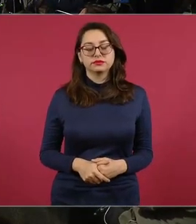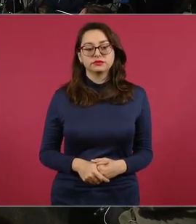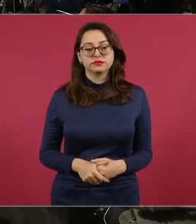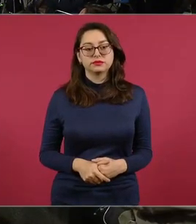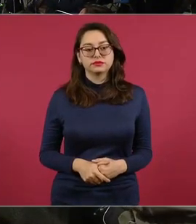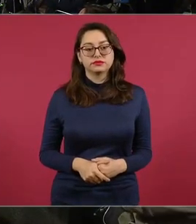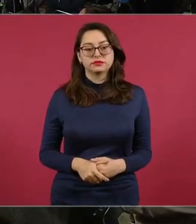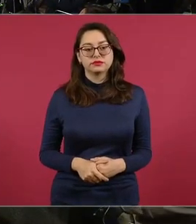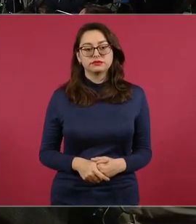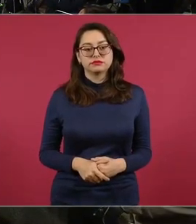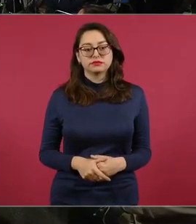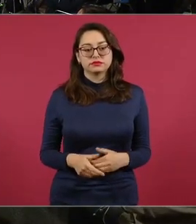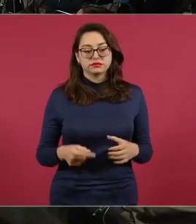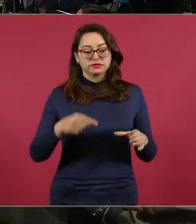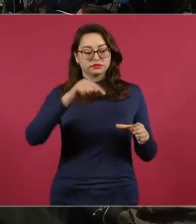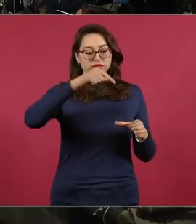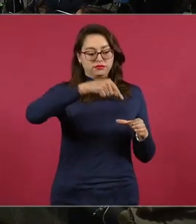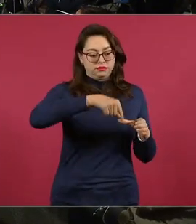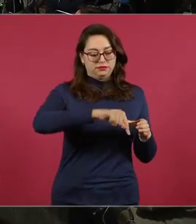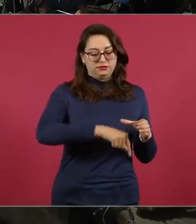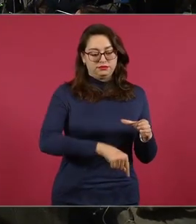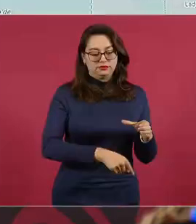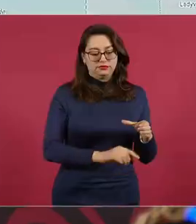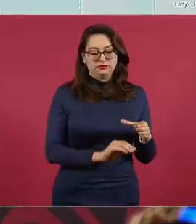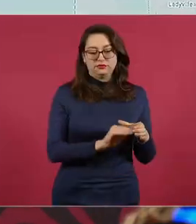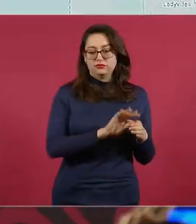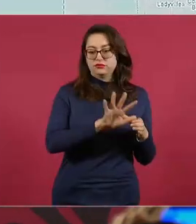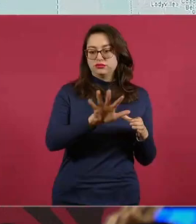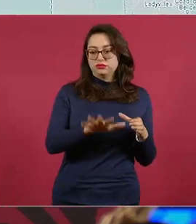purificar. Entonces, mañana vamos a inaugurar.